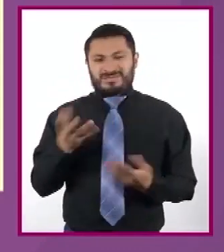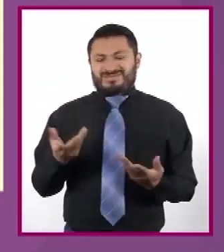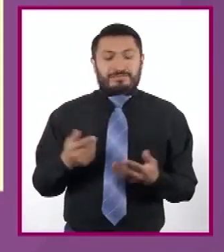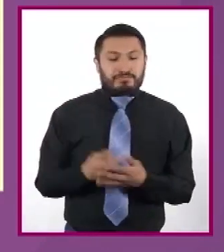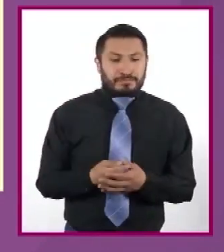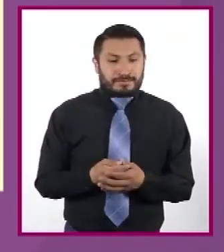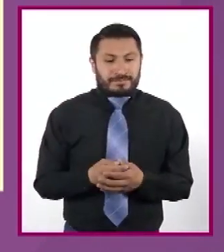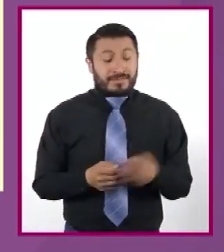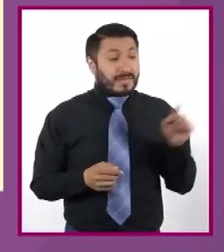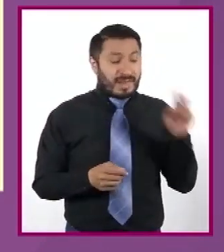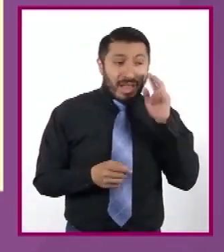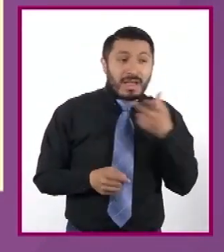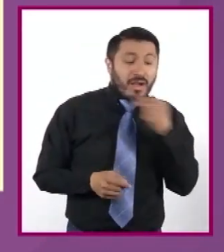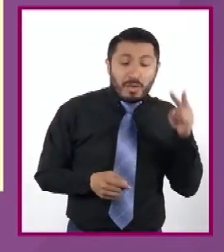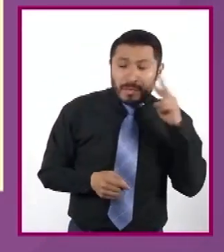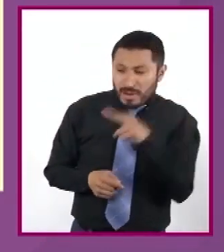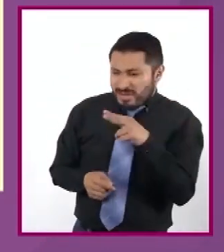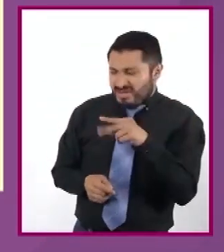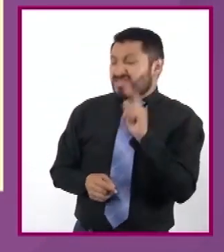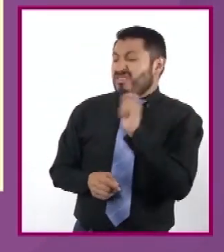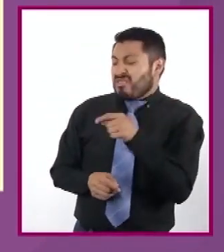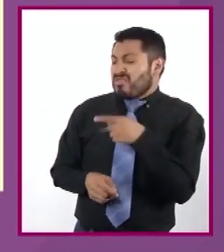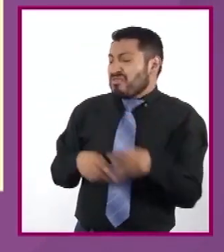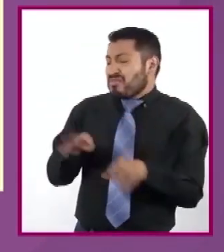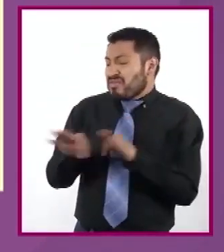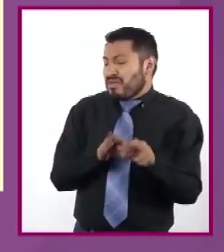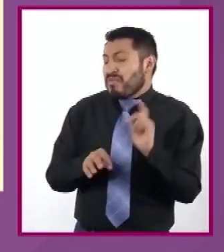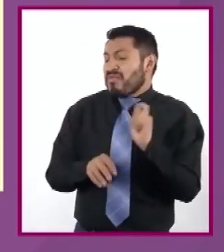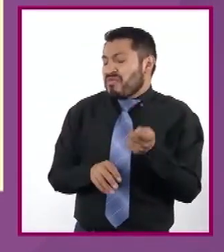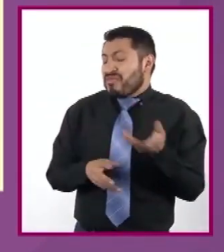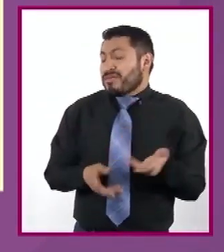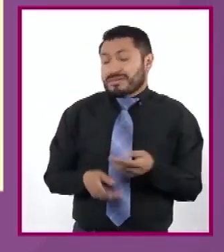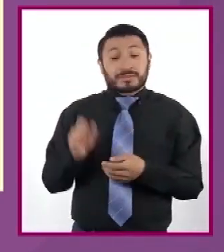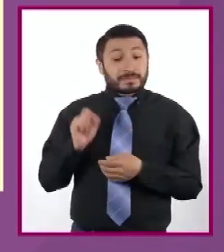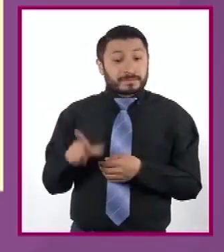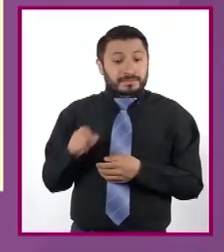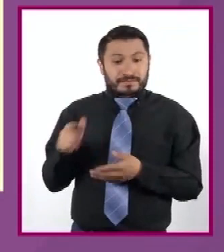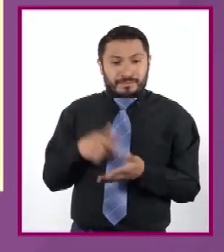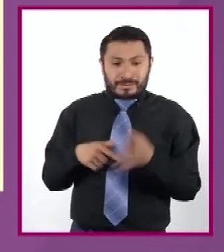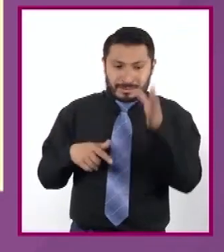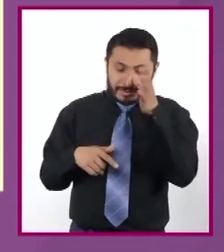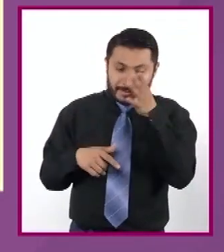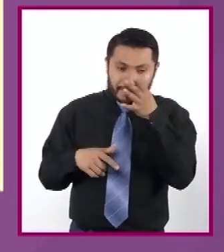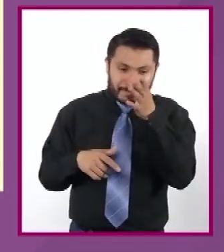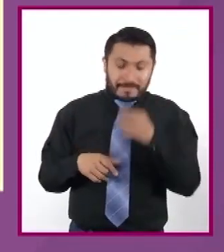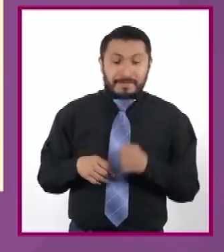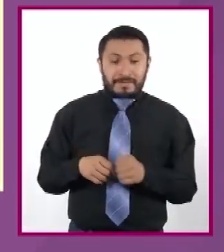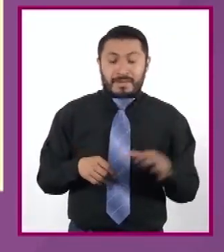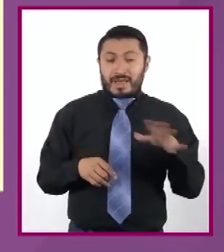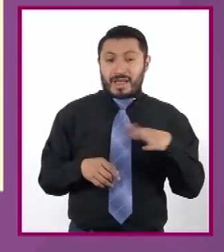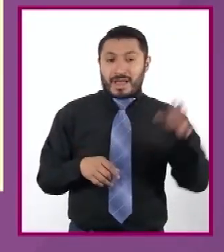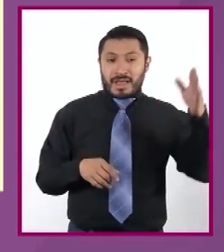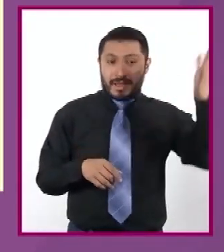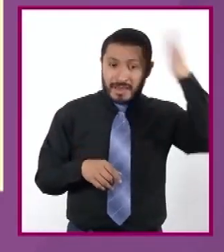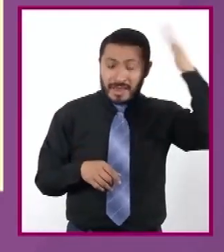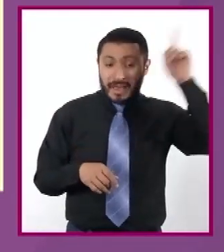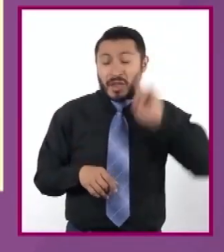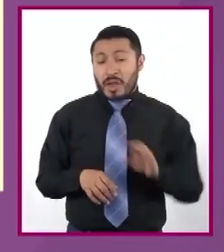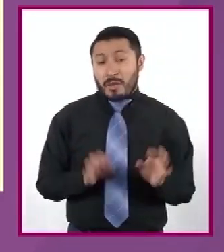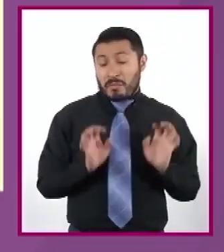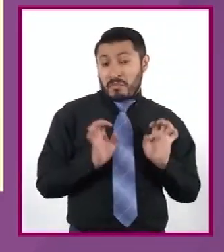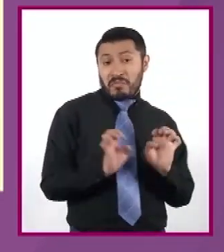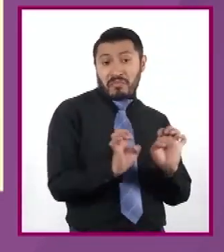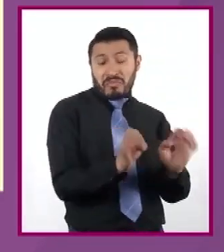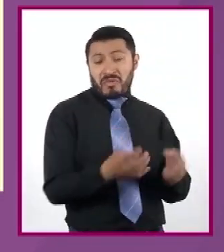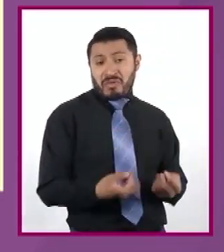que él le explica en qué consiste su trabajo. En el mismo sitio se encuentra una señora bastante refinada, la señora Ainsford